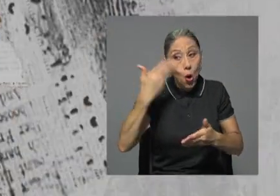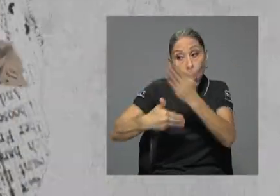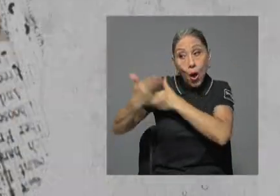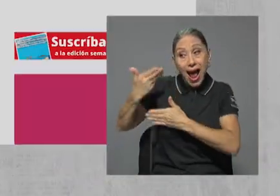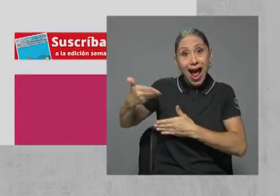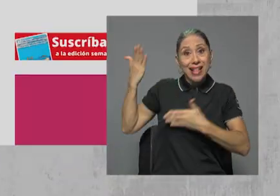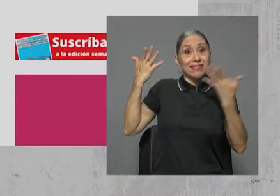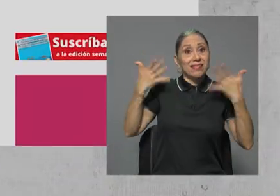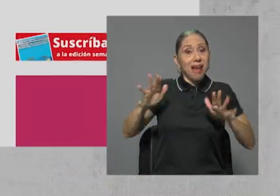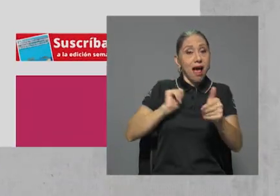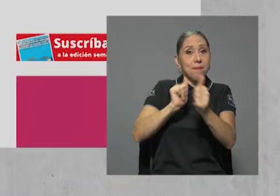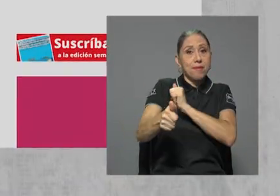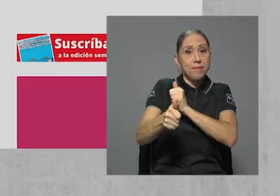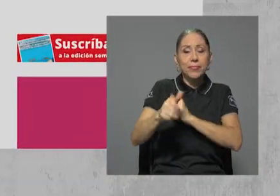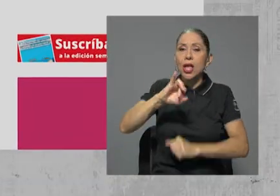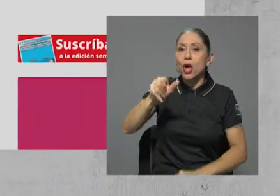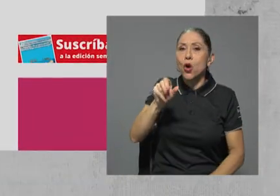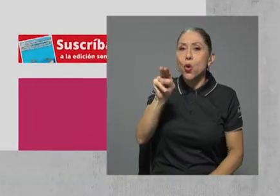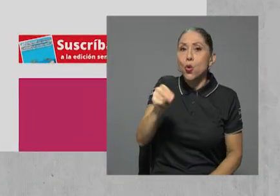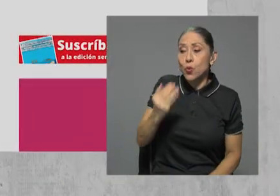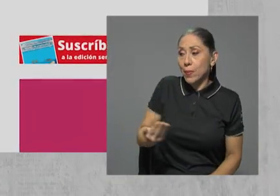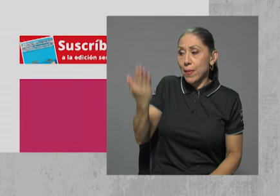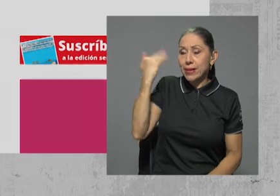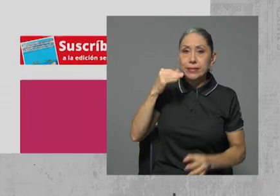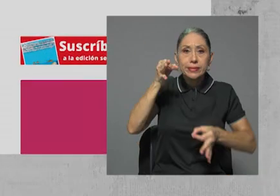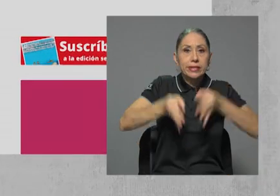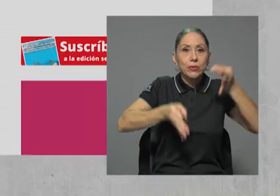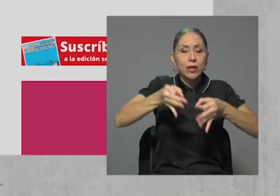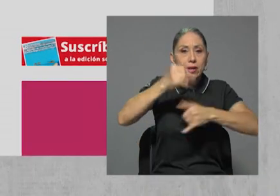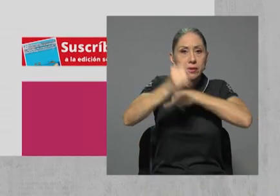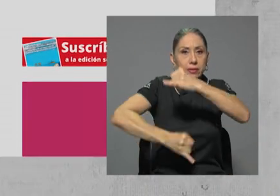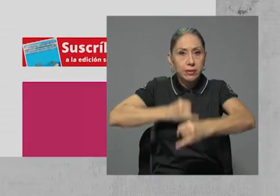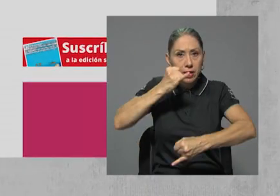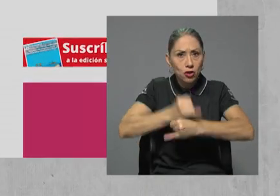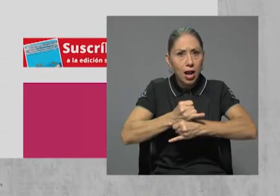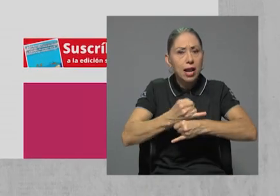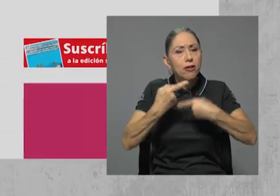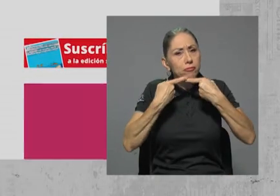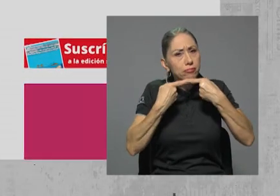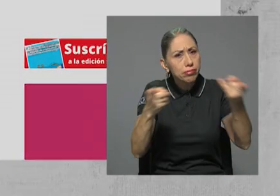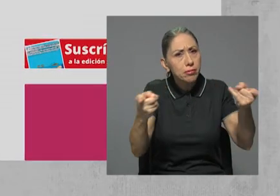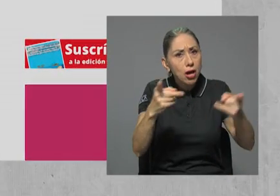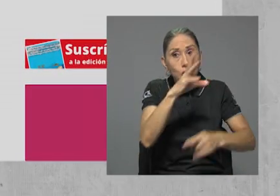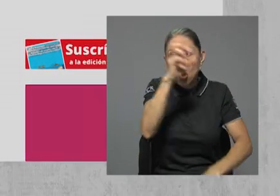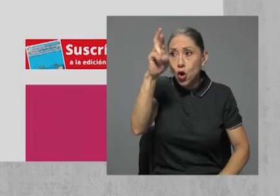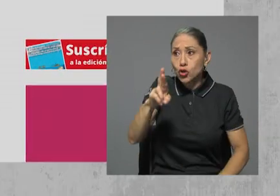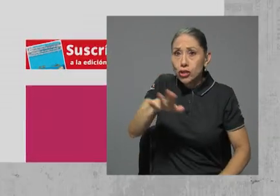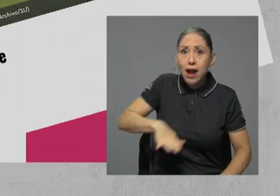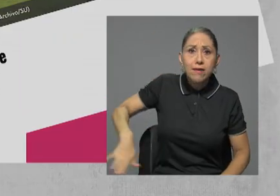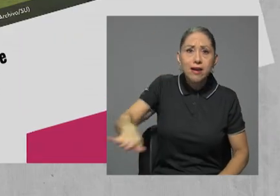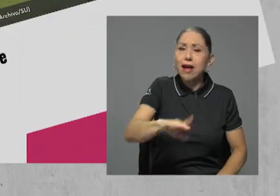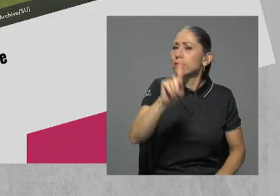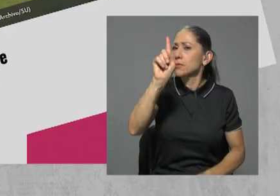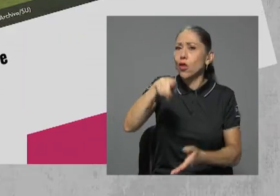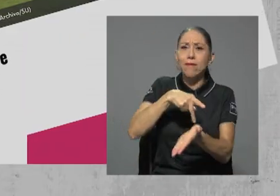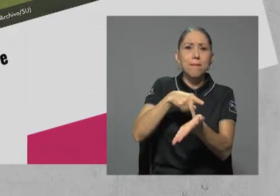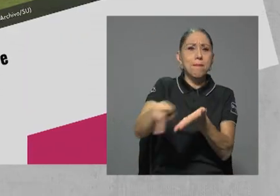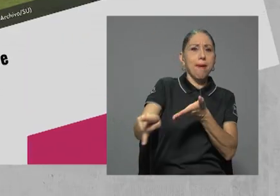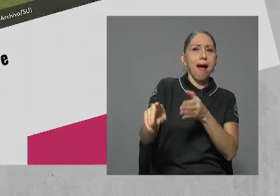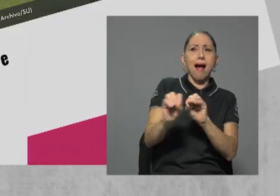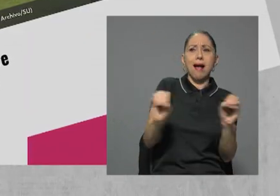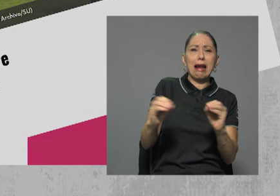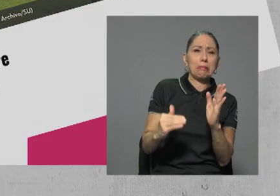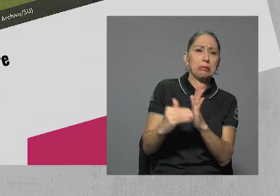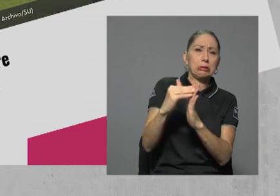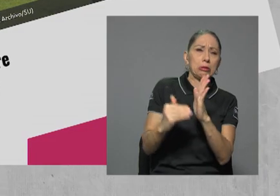aprobado en junio pasado un tribunal internacional resolvió que el estado pico no tiene que pagar la indemnización multimillonaria